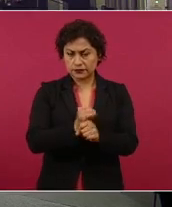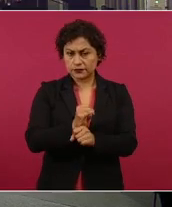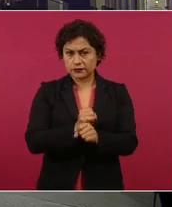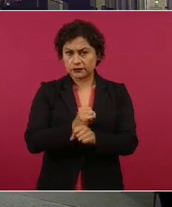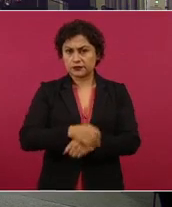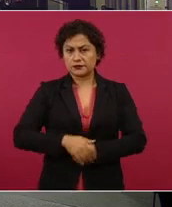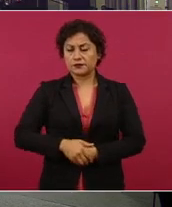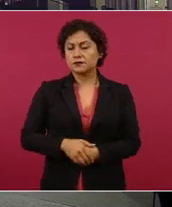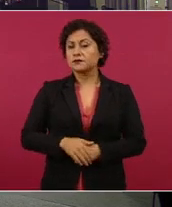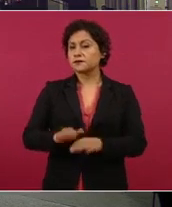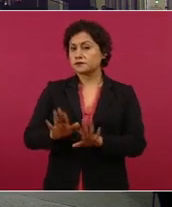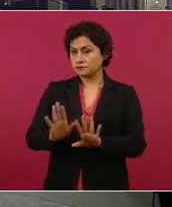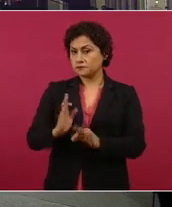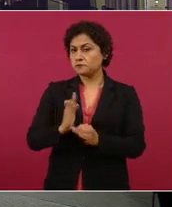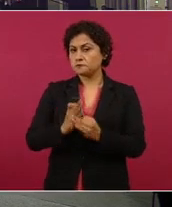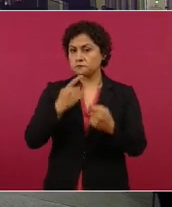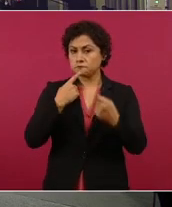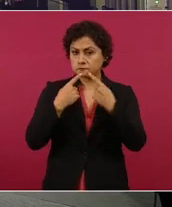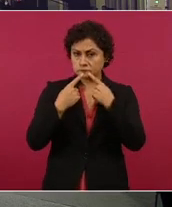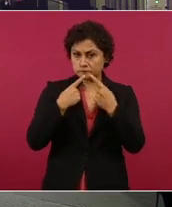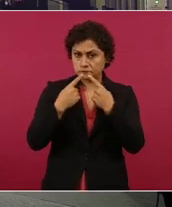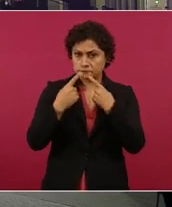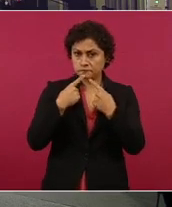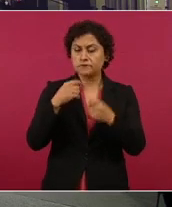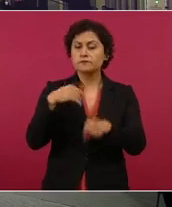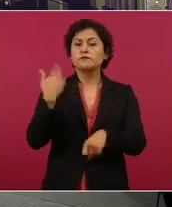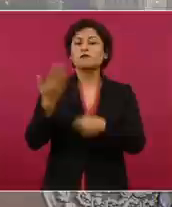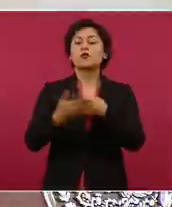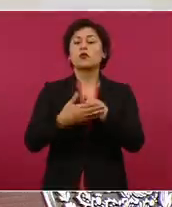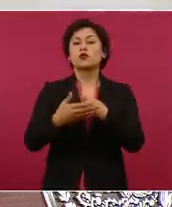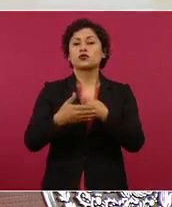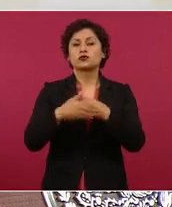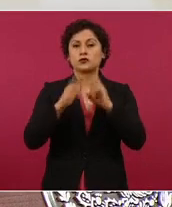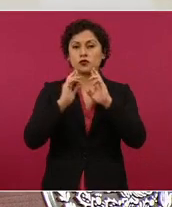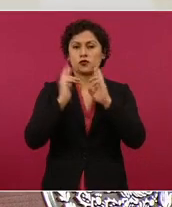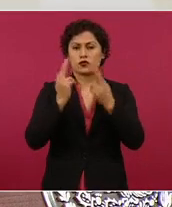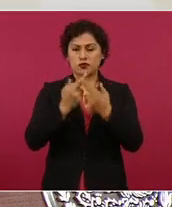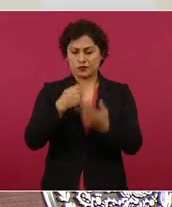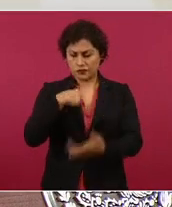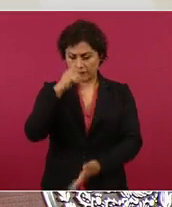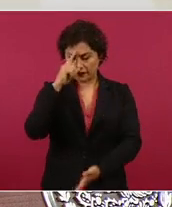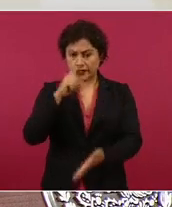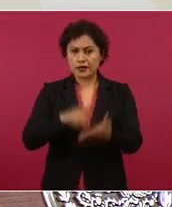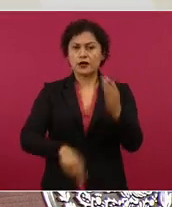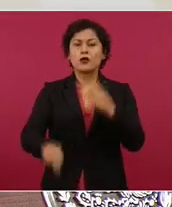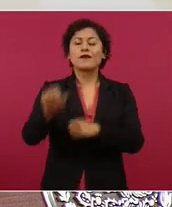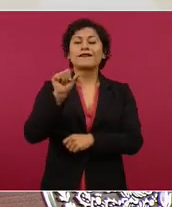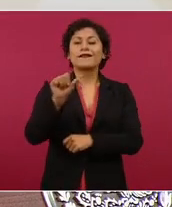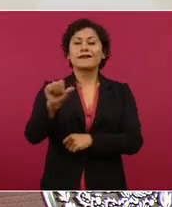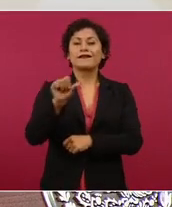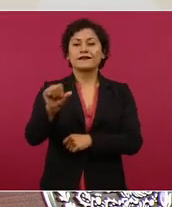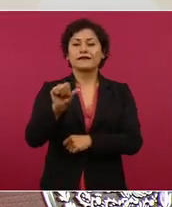Se está viendo, va a haber una reunión creo que el día 16 con